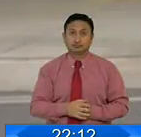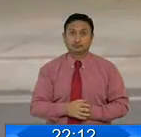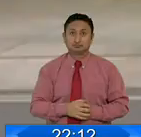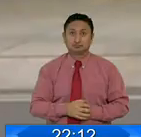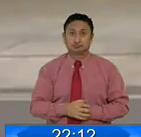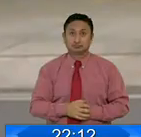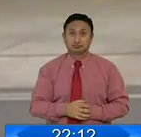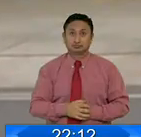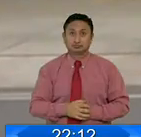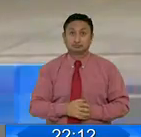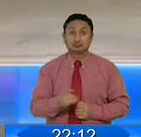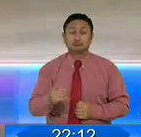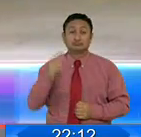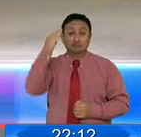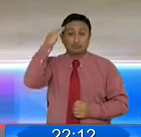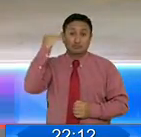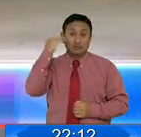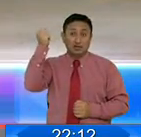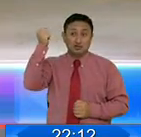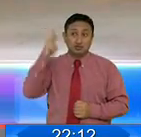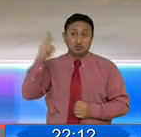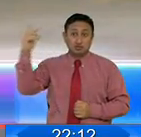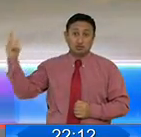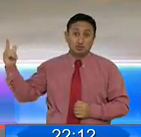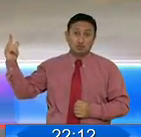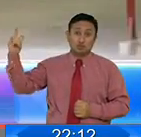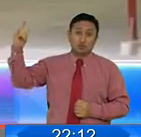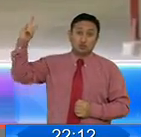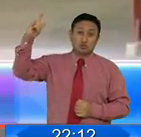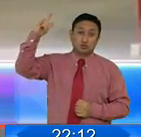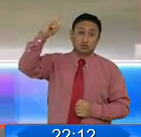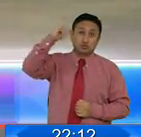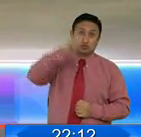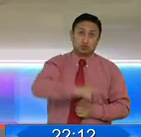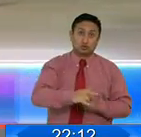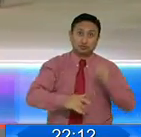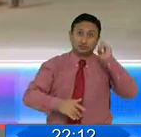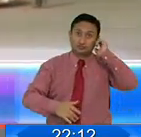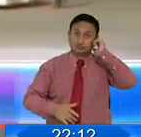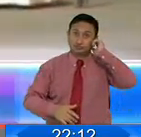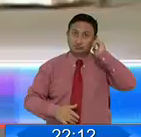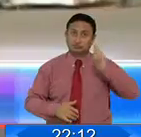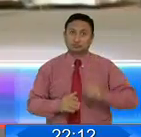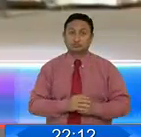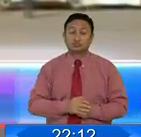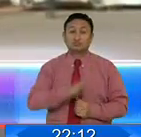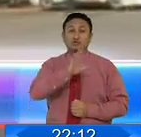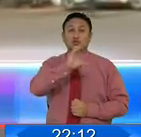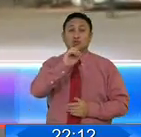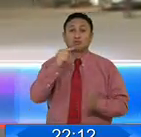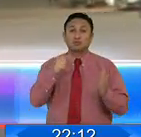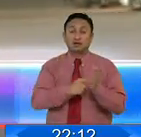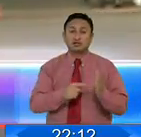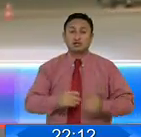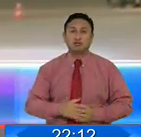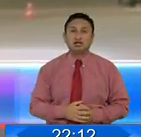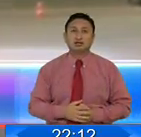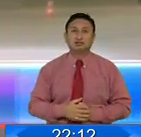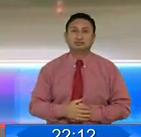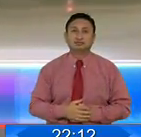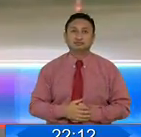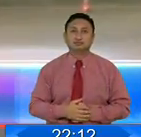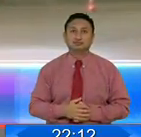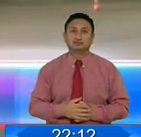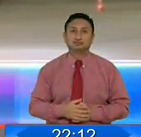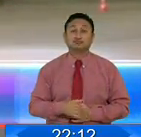Cumpliendo la ruta desde Corea del Sur, arribó al aeropuerto Mariscal Sucre el avión que trae cerca de 50.000 pruebas rápidas tipo PCR